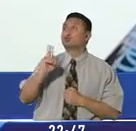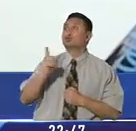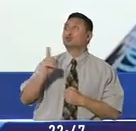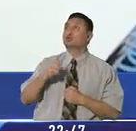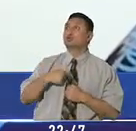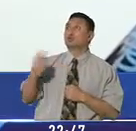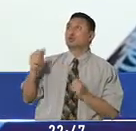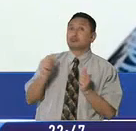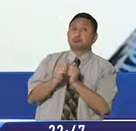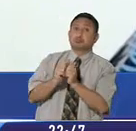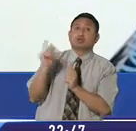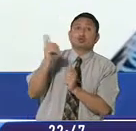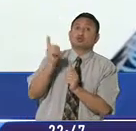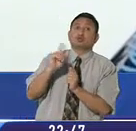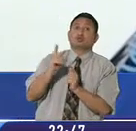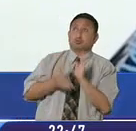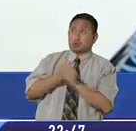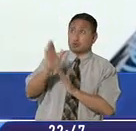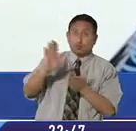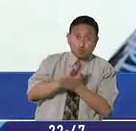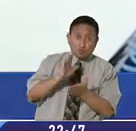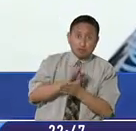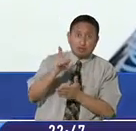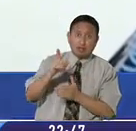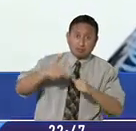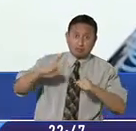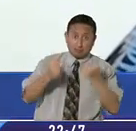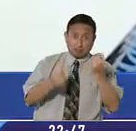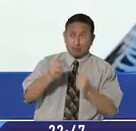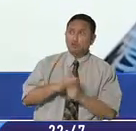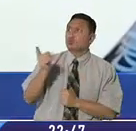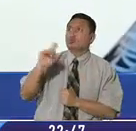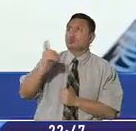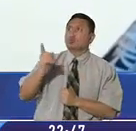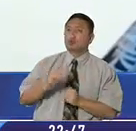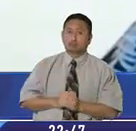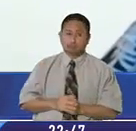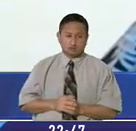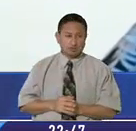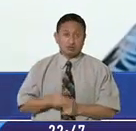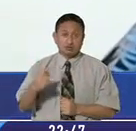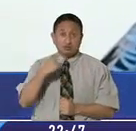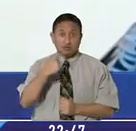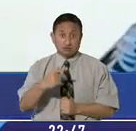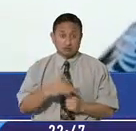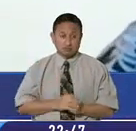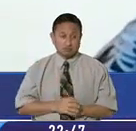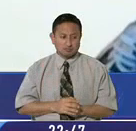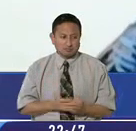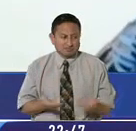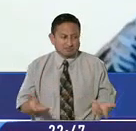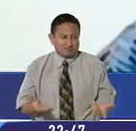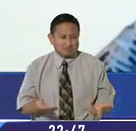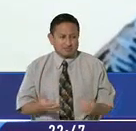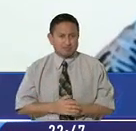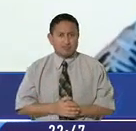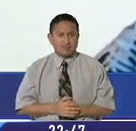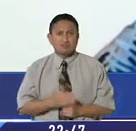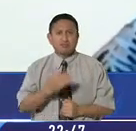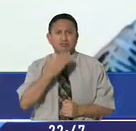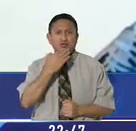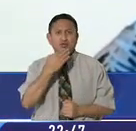no quiero salir con él a la escuela, yo no quiero estar en el auto con él. Ella le responde, ¿cómo te piensas ganar